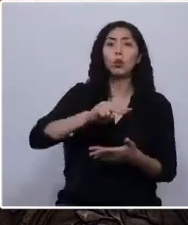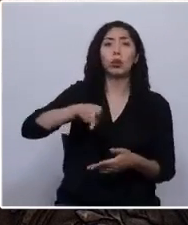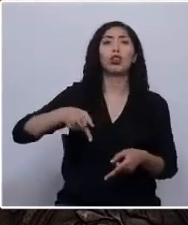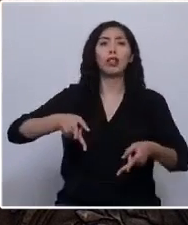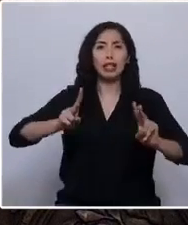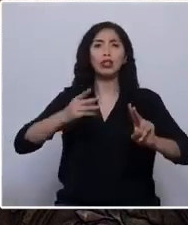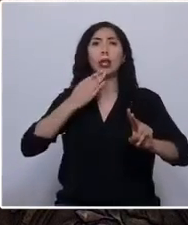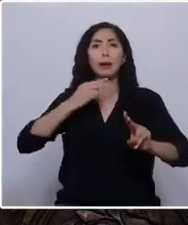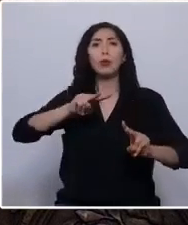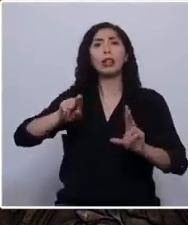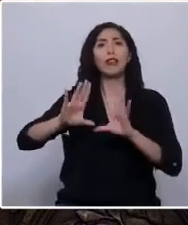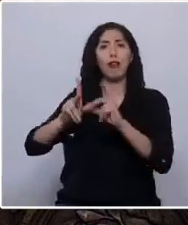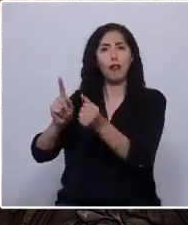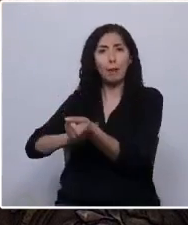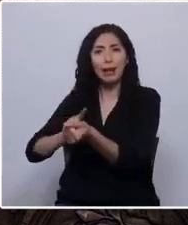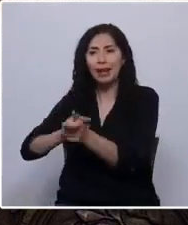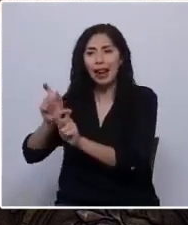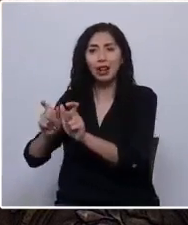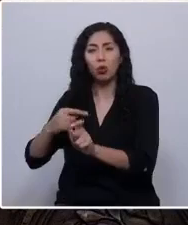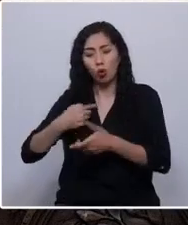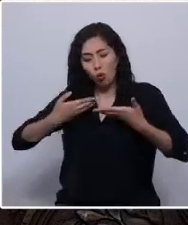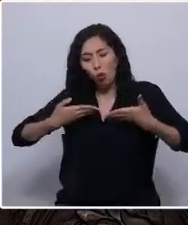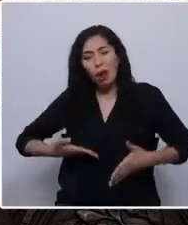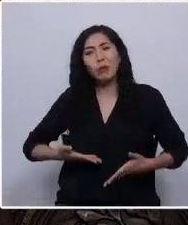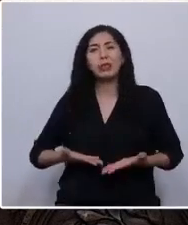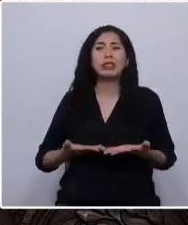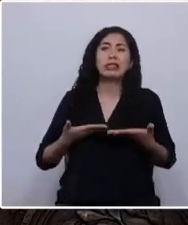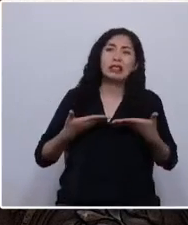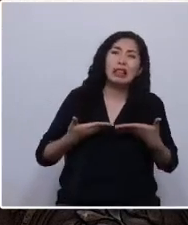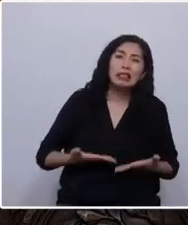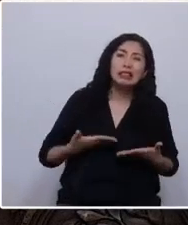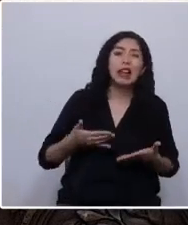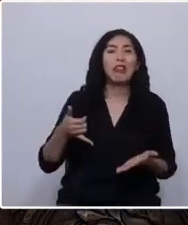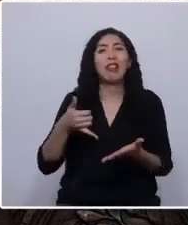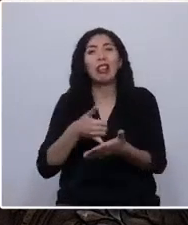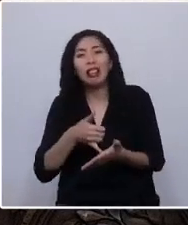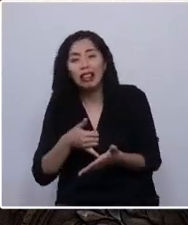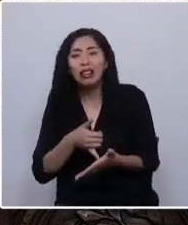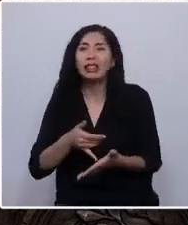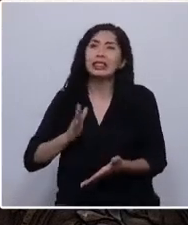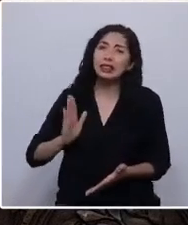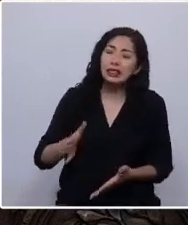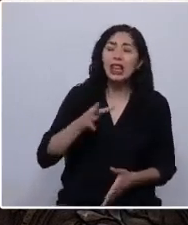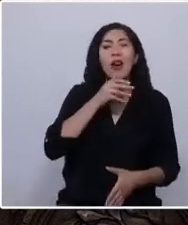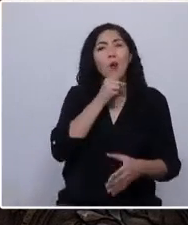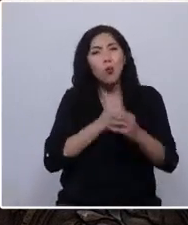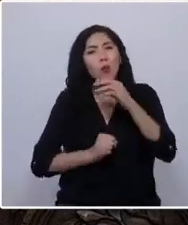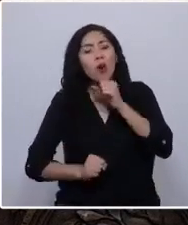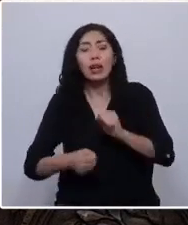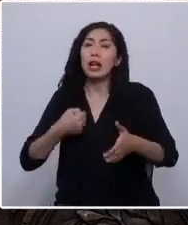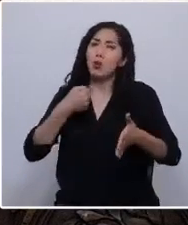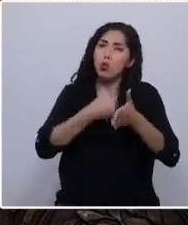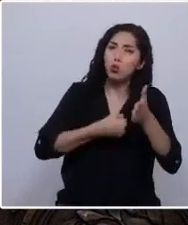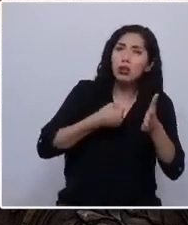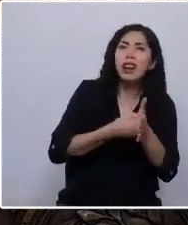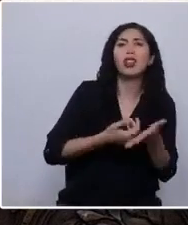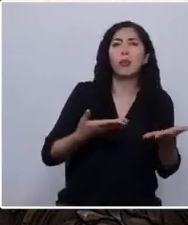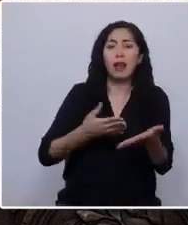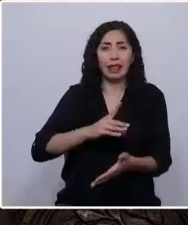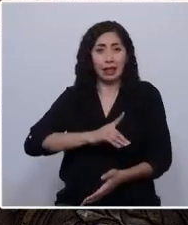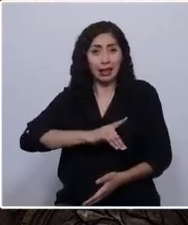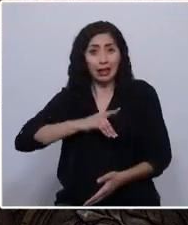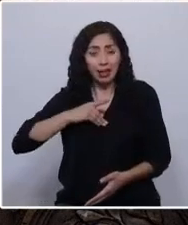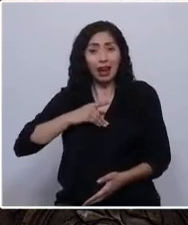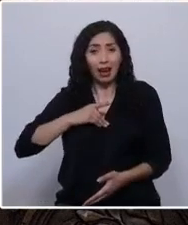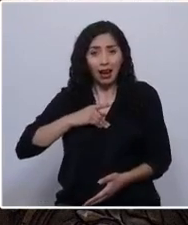familiares. Nuestros cuerpos cansados y vulnerados resistieron, siguen resistiendo y luchando por la dignidad desde el